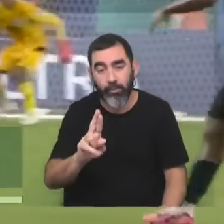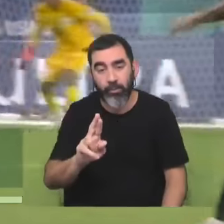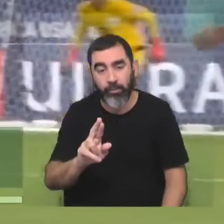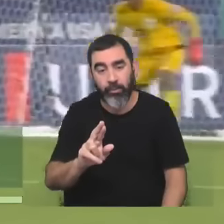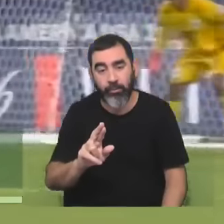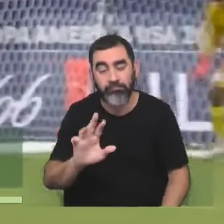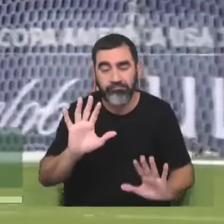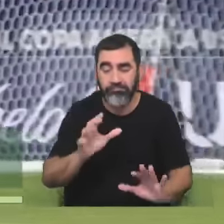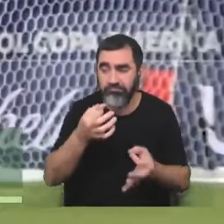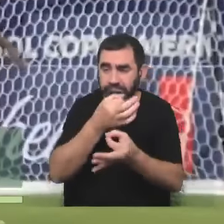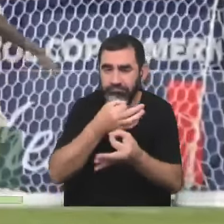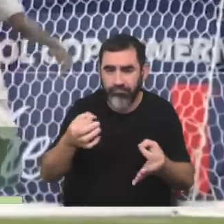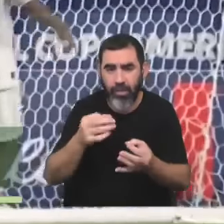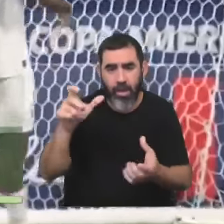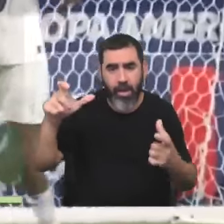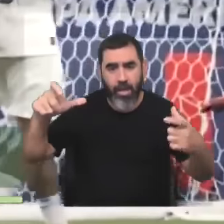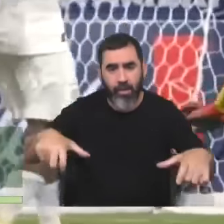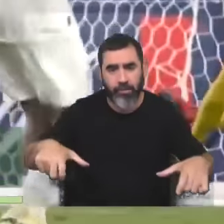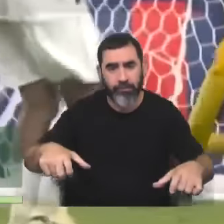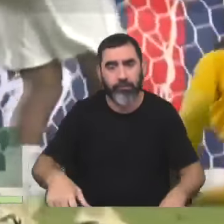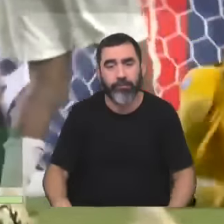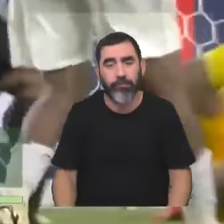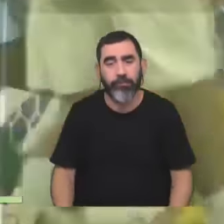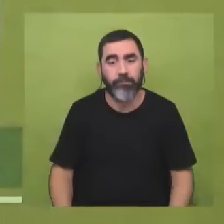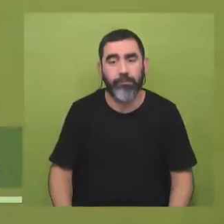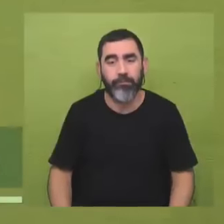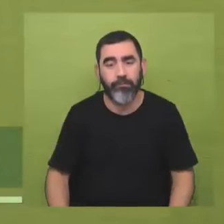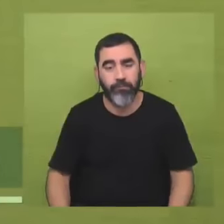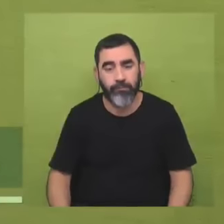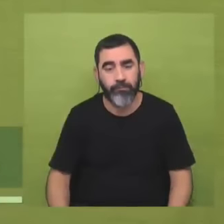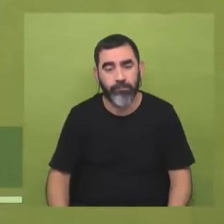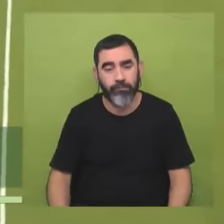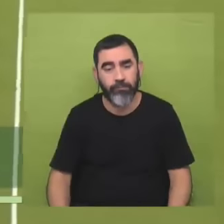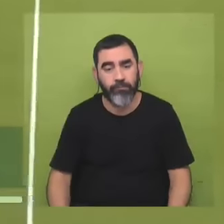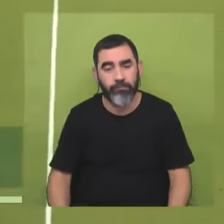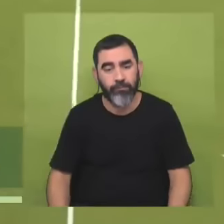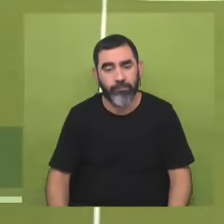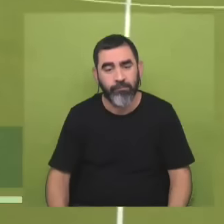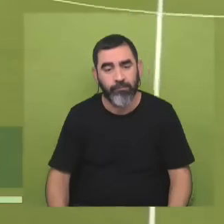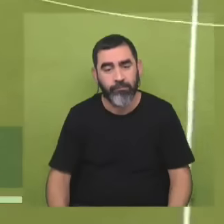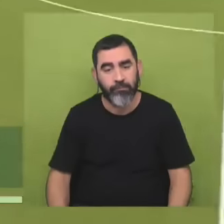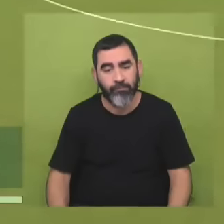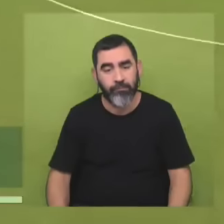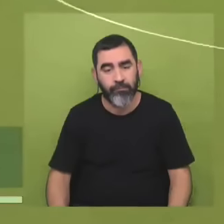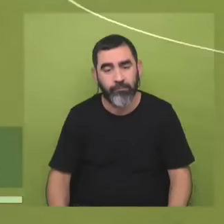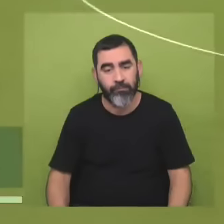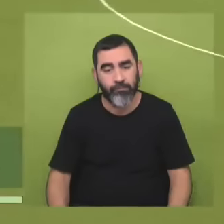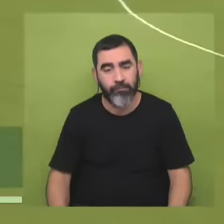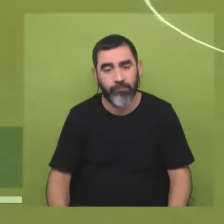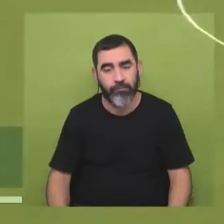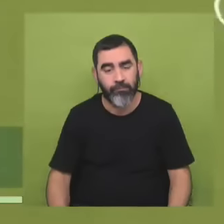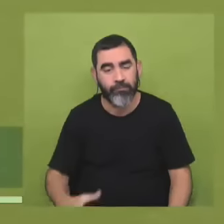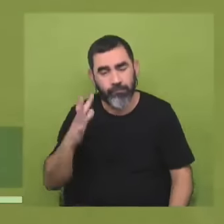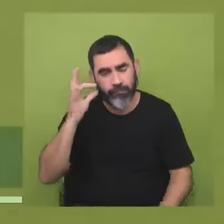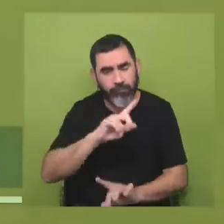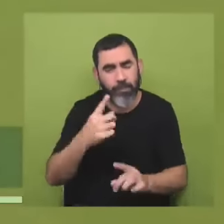pareció que representa lo que sucedió en la cancha opinó el director técnico de la Celeste después de El estreno en la Copa América de Miami y no cree que el